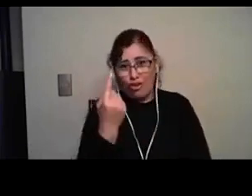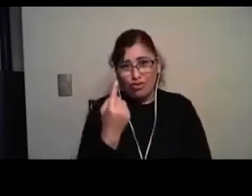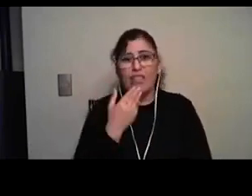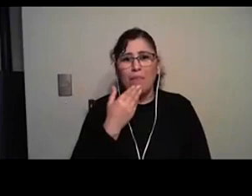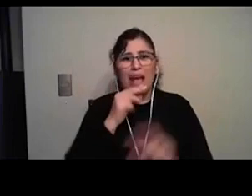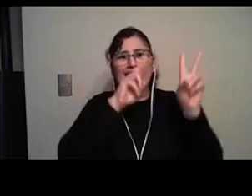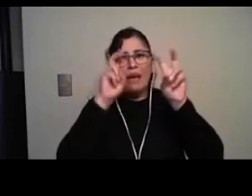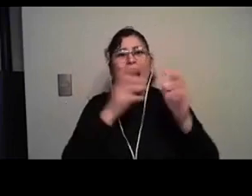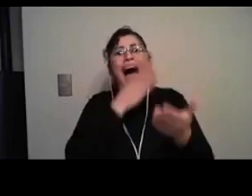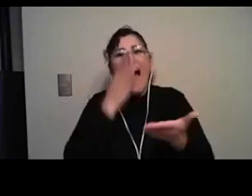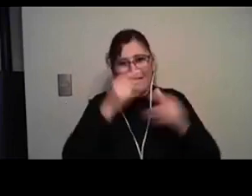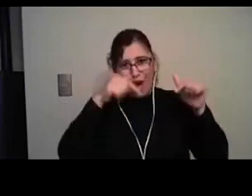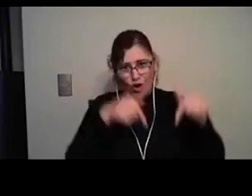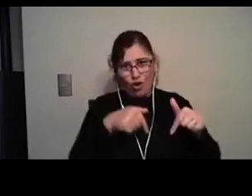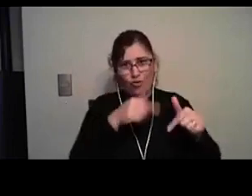¿De acuerdo?